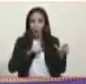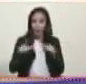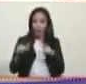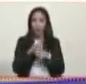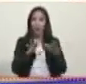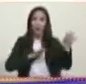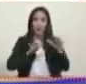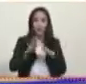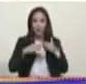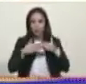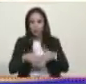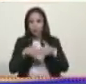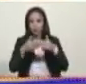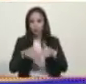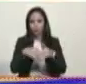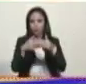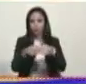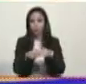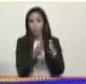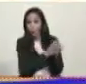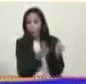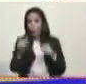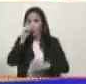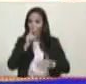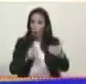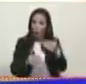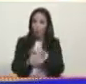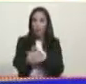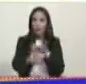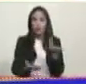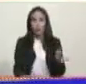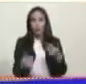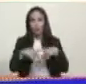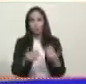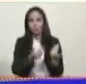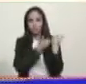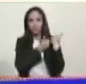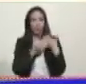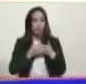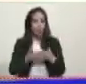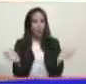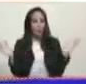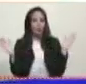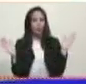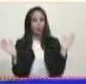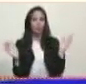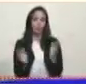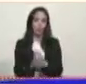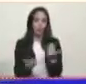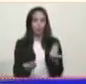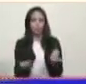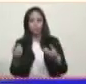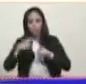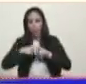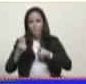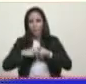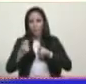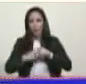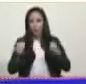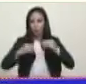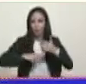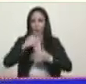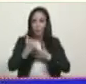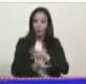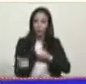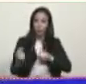15 embarcaciones a lo largo de este año, estarán estas capacidades disponibles para sumarse a otros proyectos para